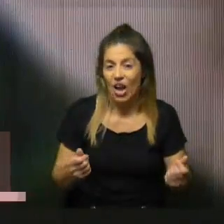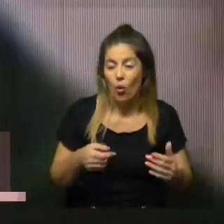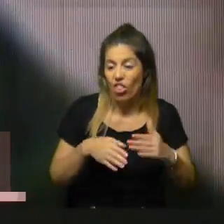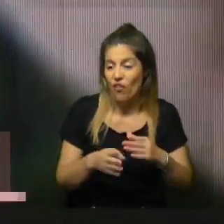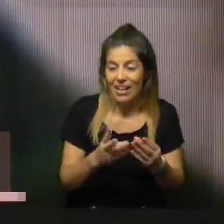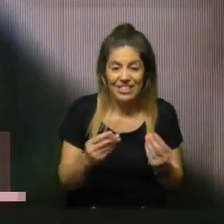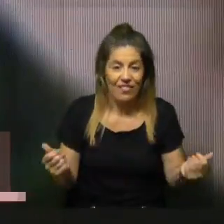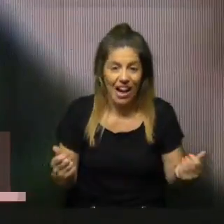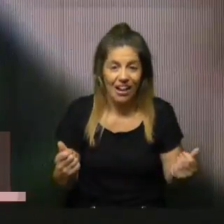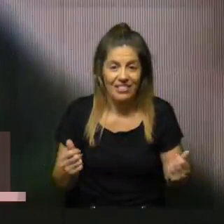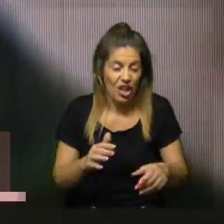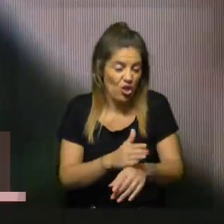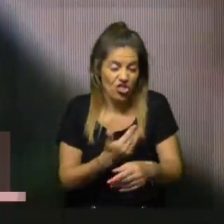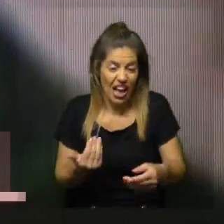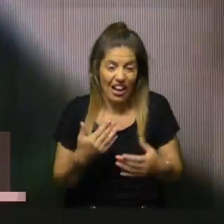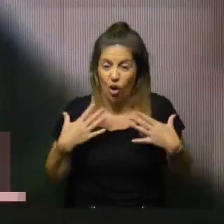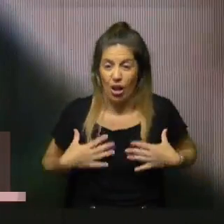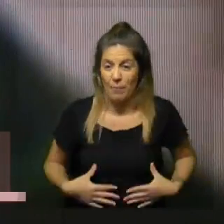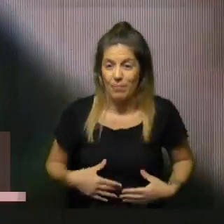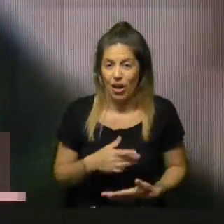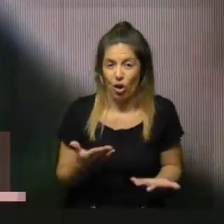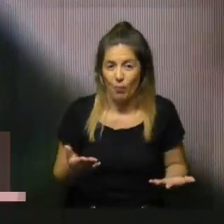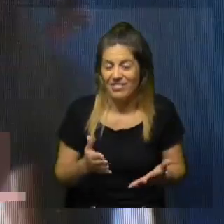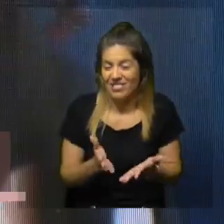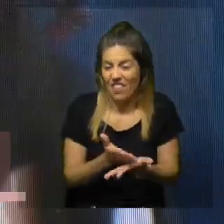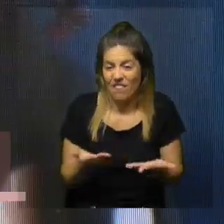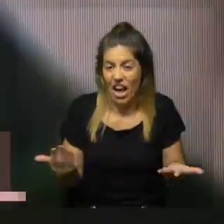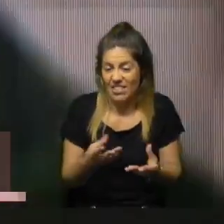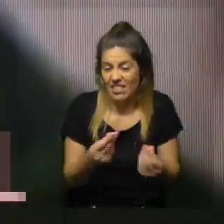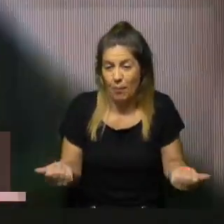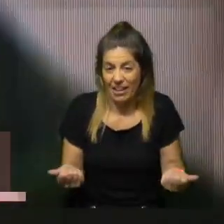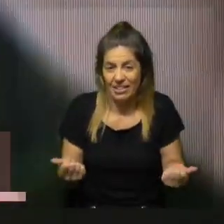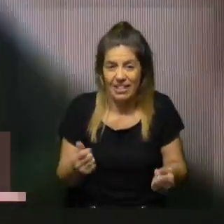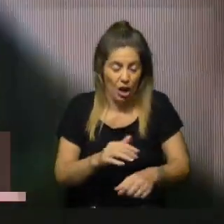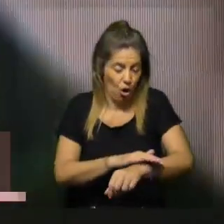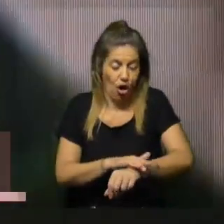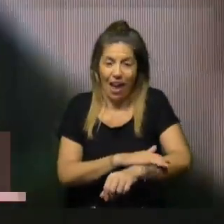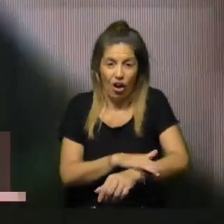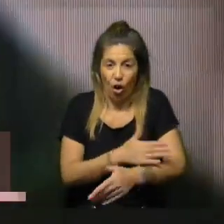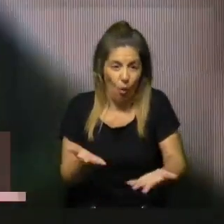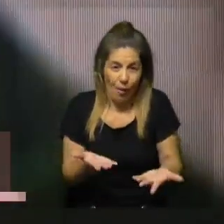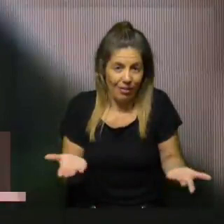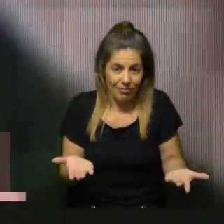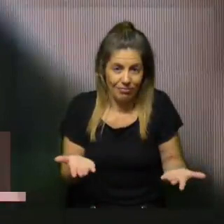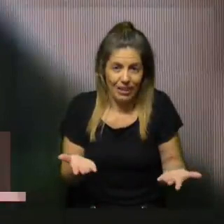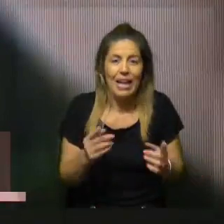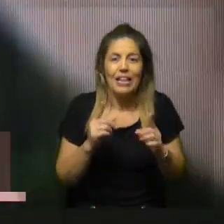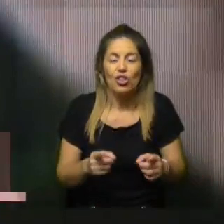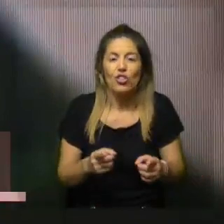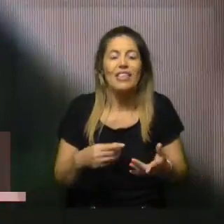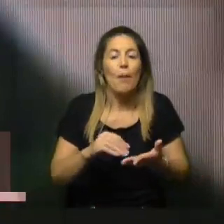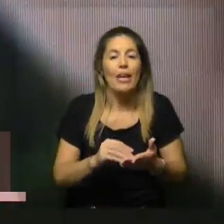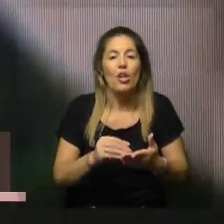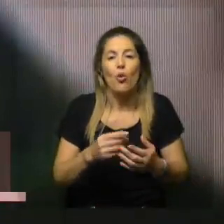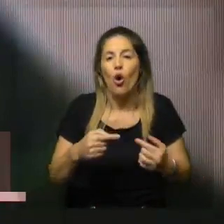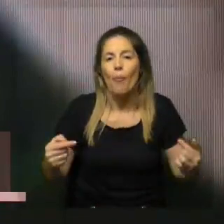saca uno con la ropa. No, se va. Se va. Se va con la ropa, con el roce, con uno se toca. Y además tiene un componente